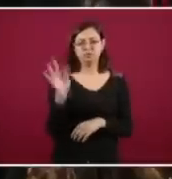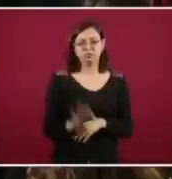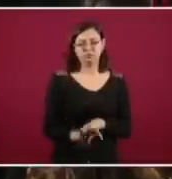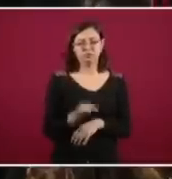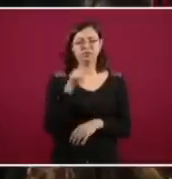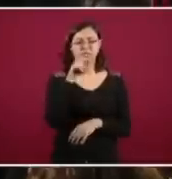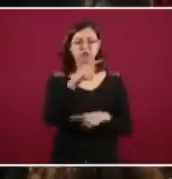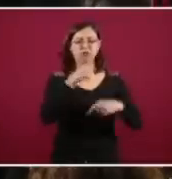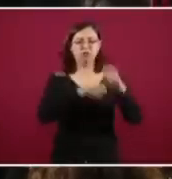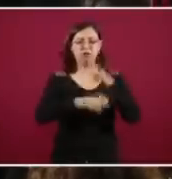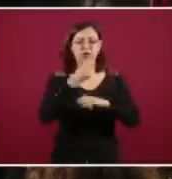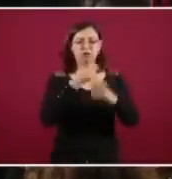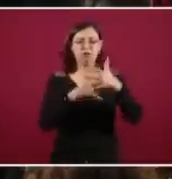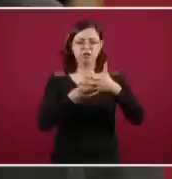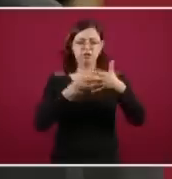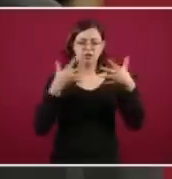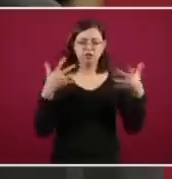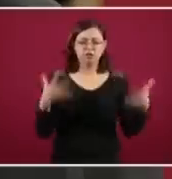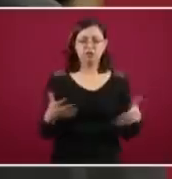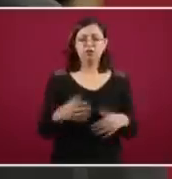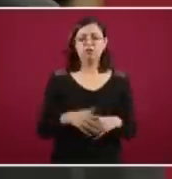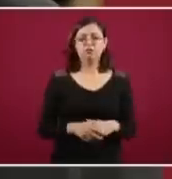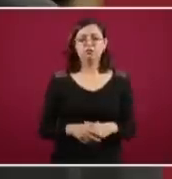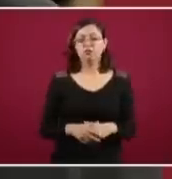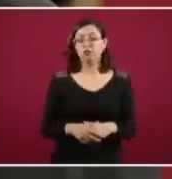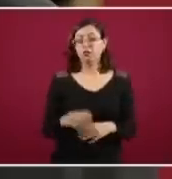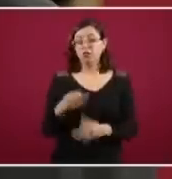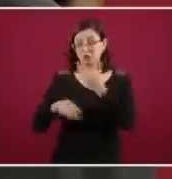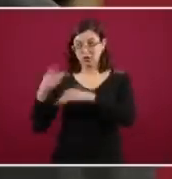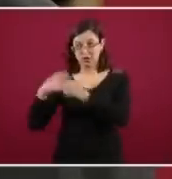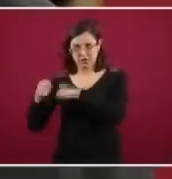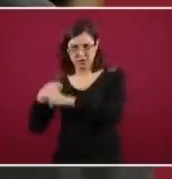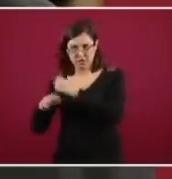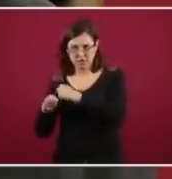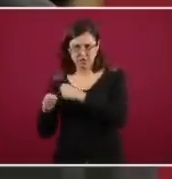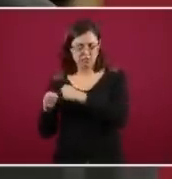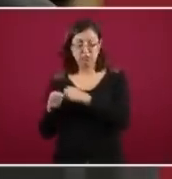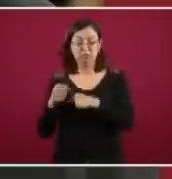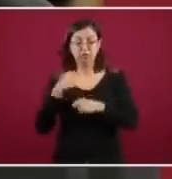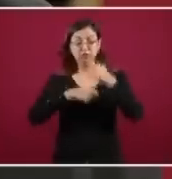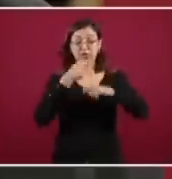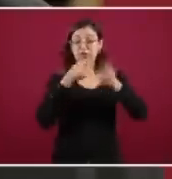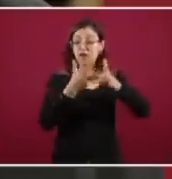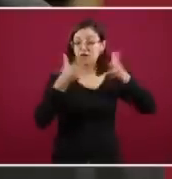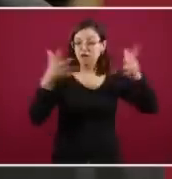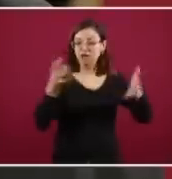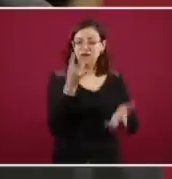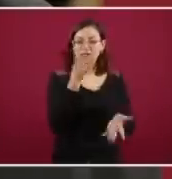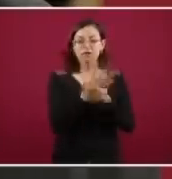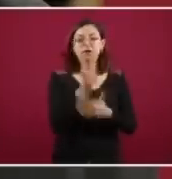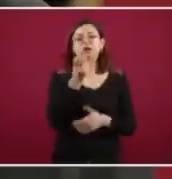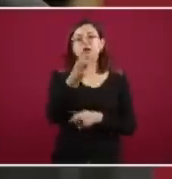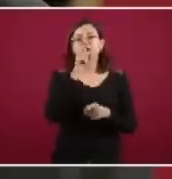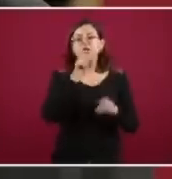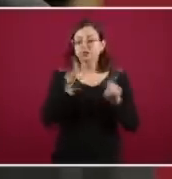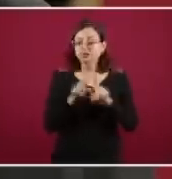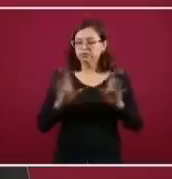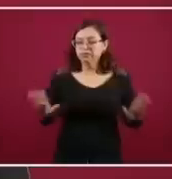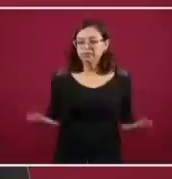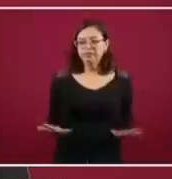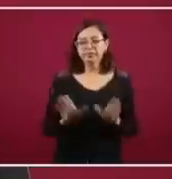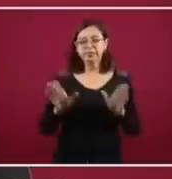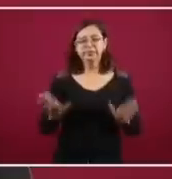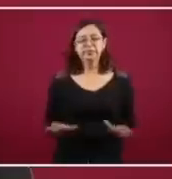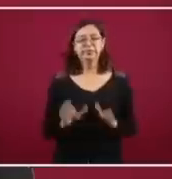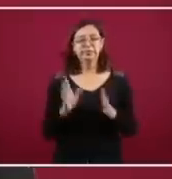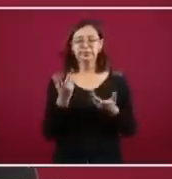centros comerciales. En los centros comerciales, no en todas las tiendas. Esta es otra de las grandes apuestas del Buen Fin, fomentar la